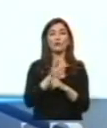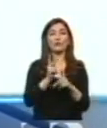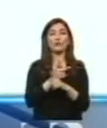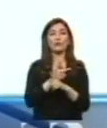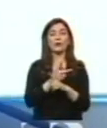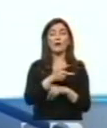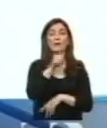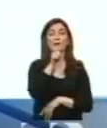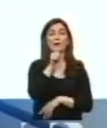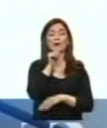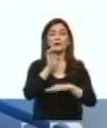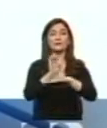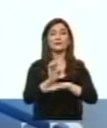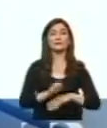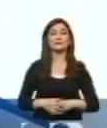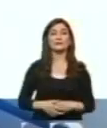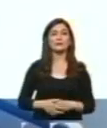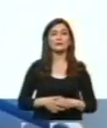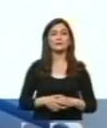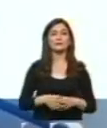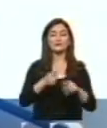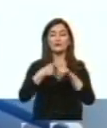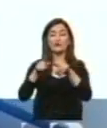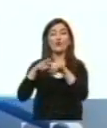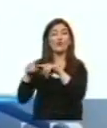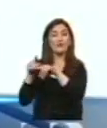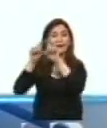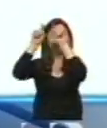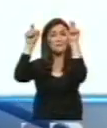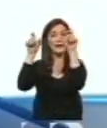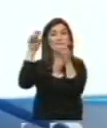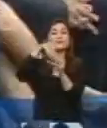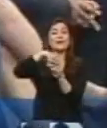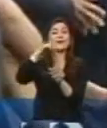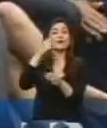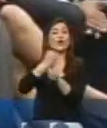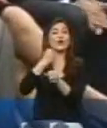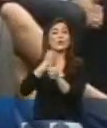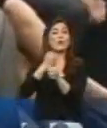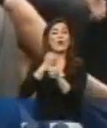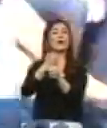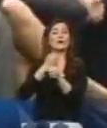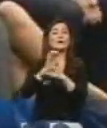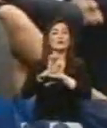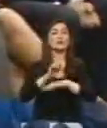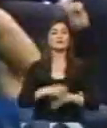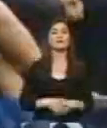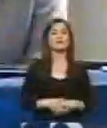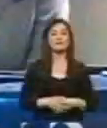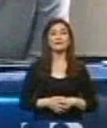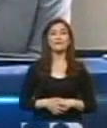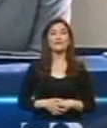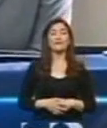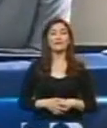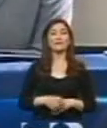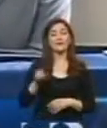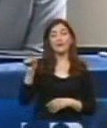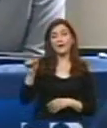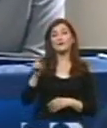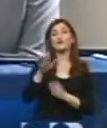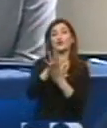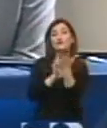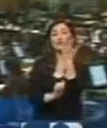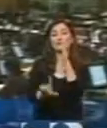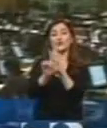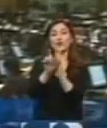sector privado ecuatoriano y multinacionales que operan en el Ecuador. Ante los empresarios, además, Pablo Campana se refirió al proyecto